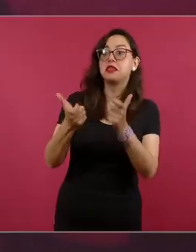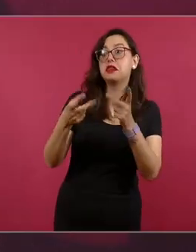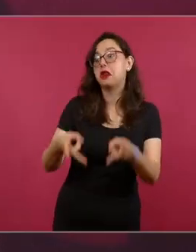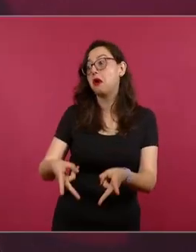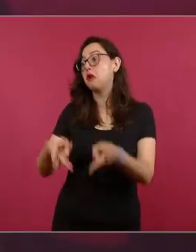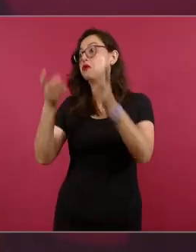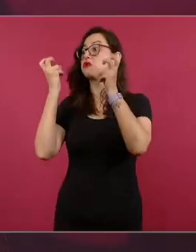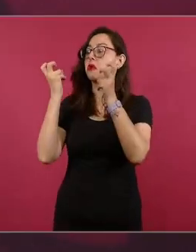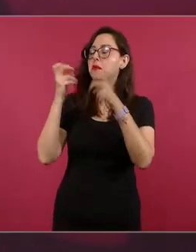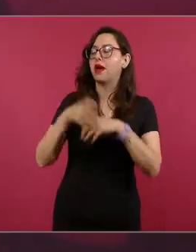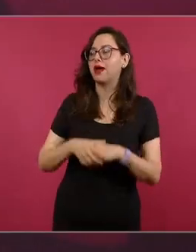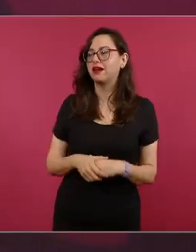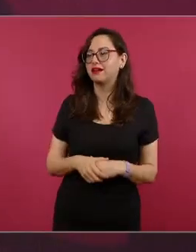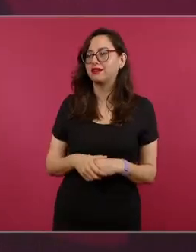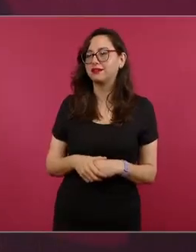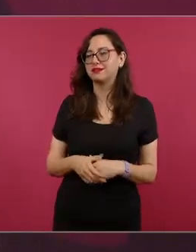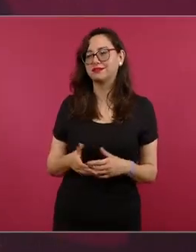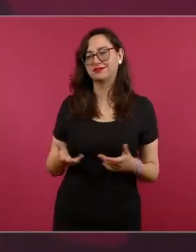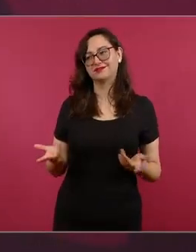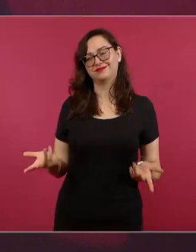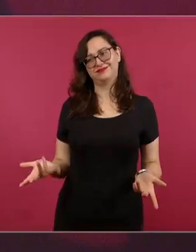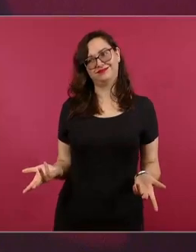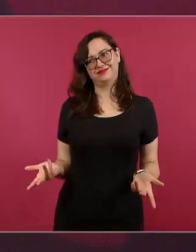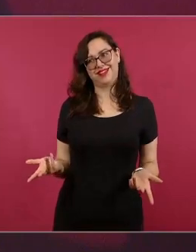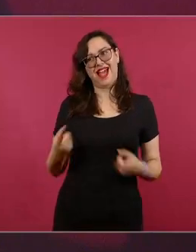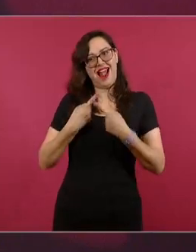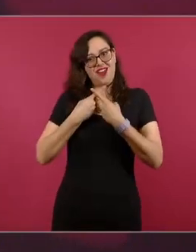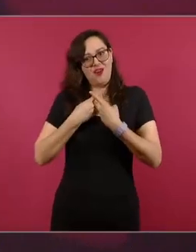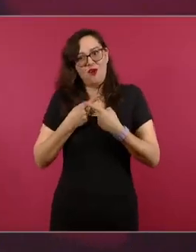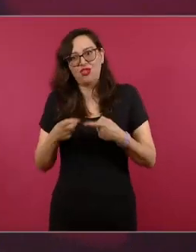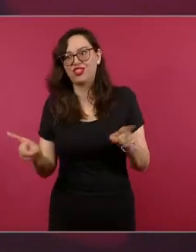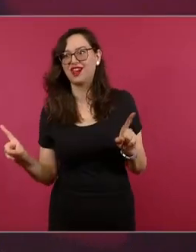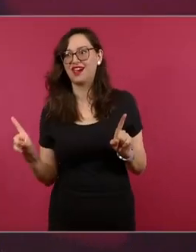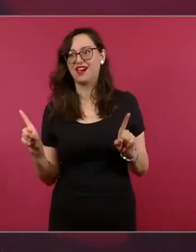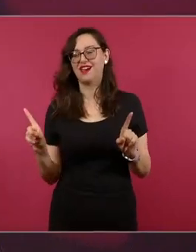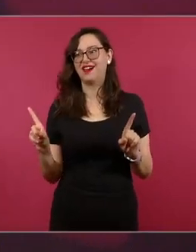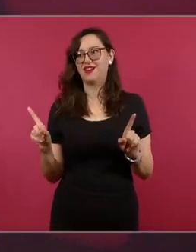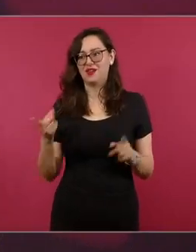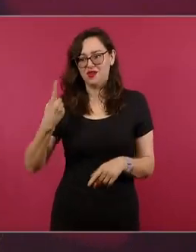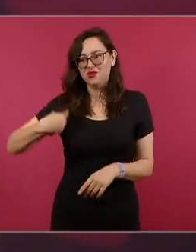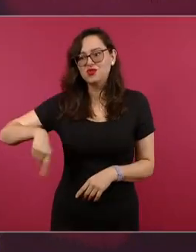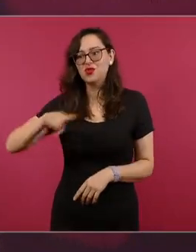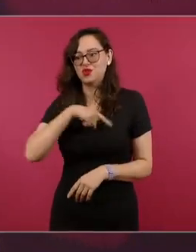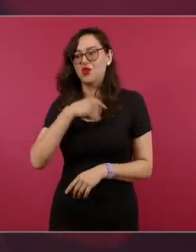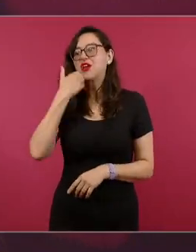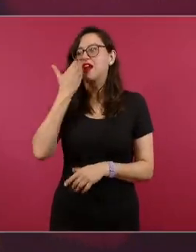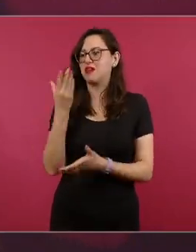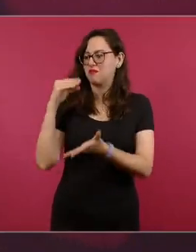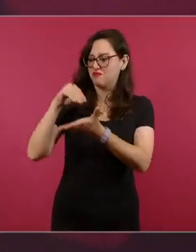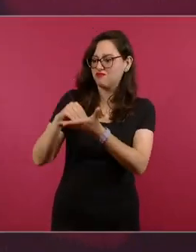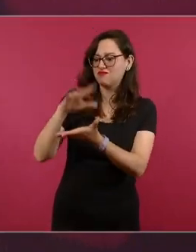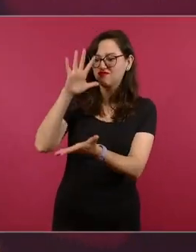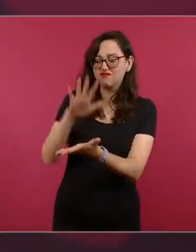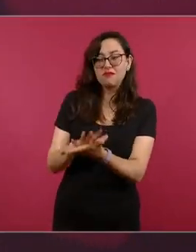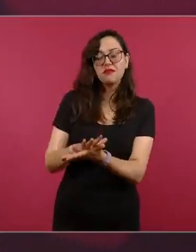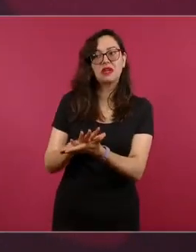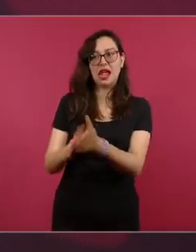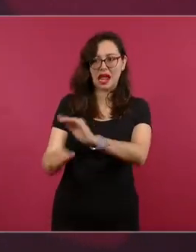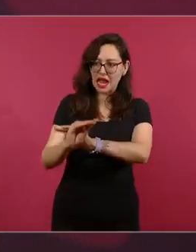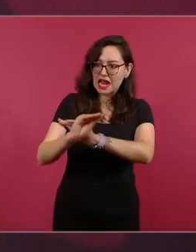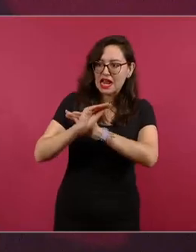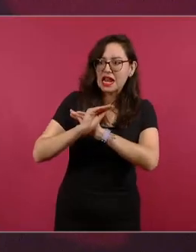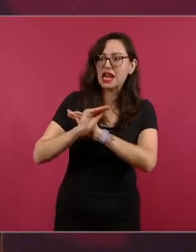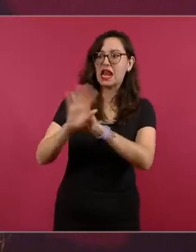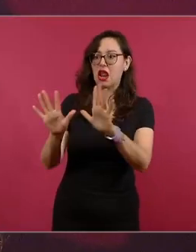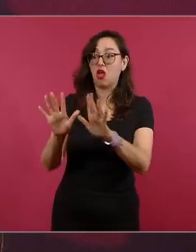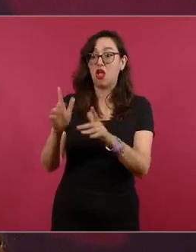trabajadores, cuando justamente lo que se pretende es exactamente lo contrario, establecer de manera clarísima, esto en el caso